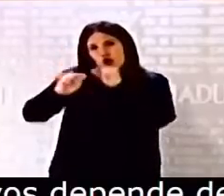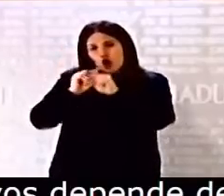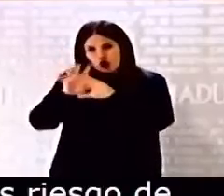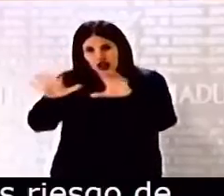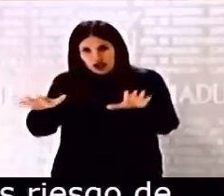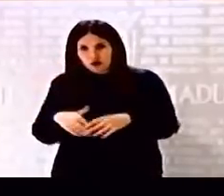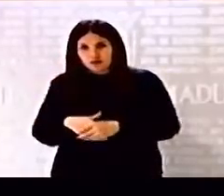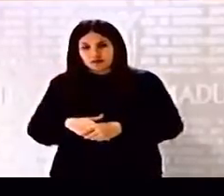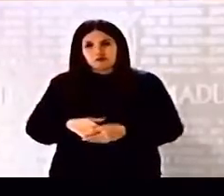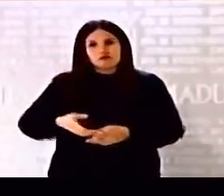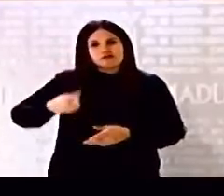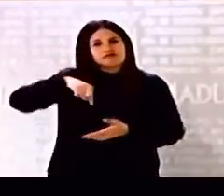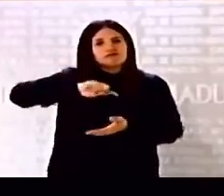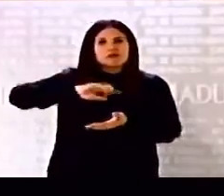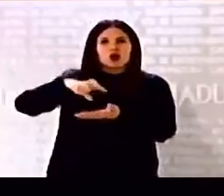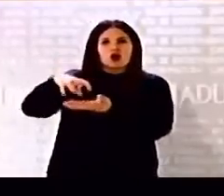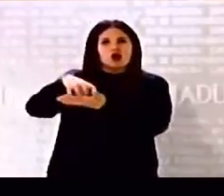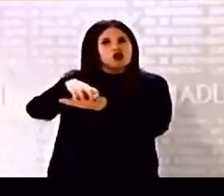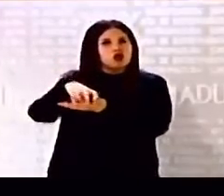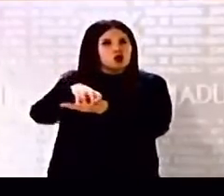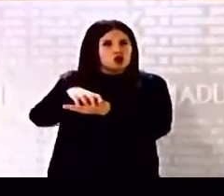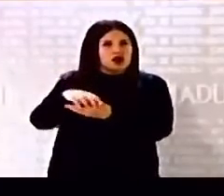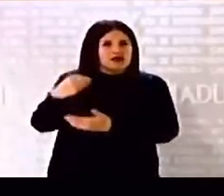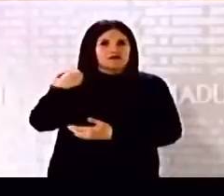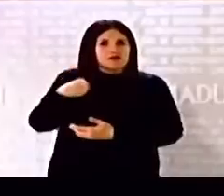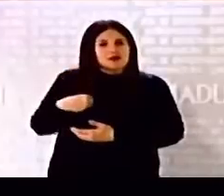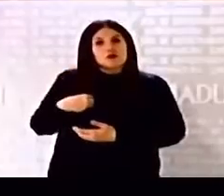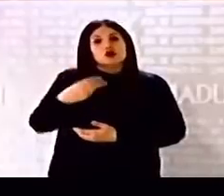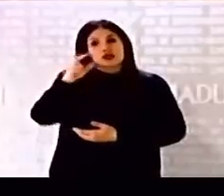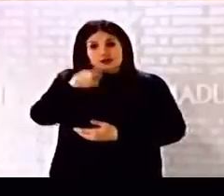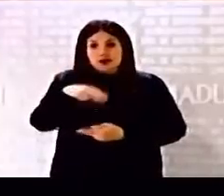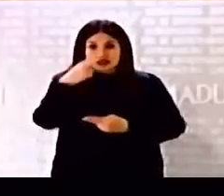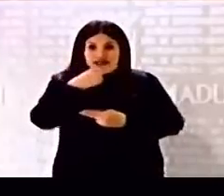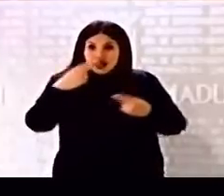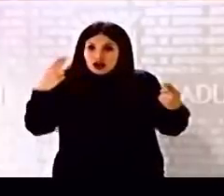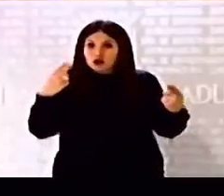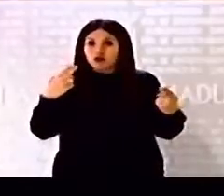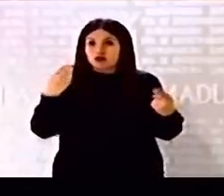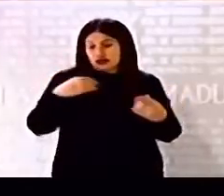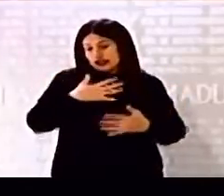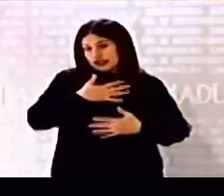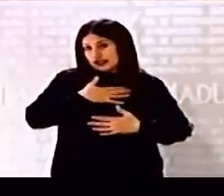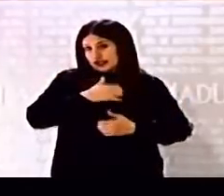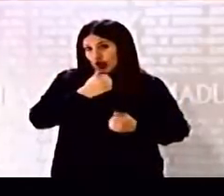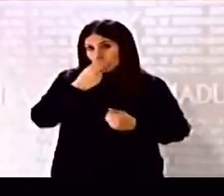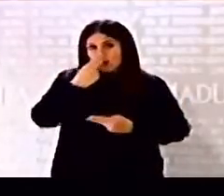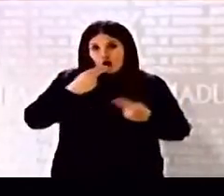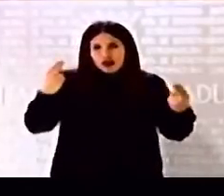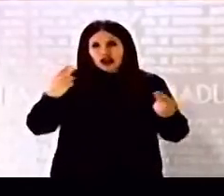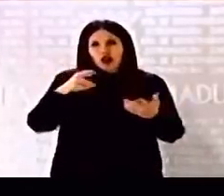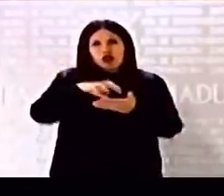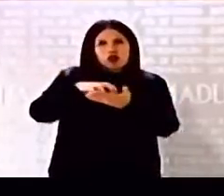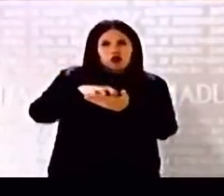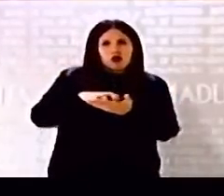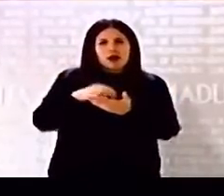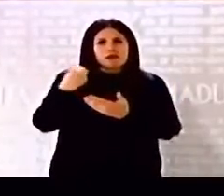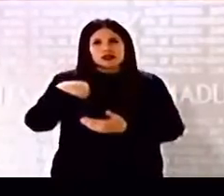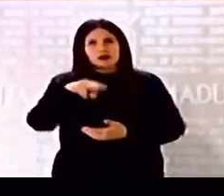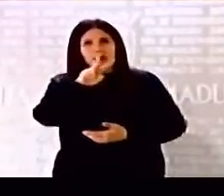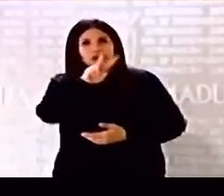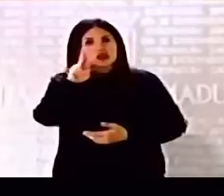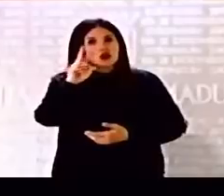Teníamos dudas razonables, y así los tenía Salud Pública, para que repitiésemos esas 22 PCRs,